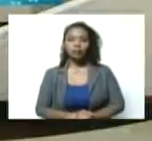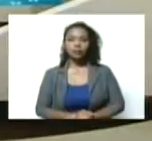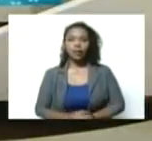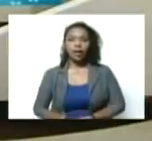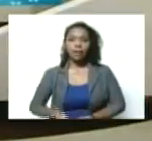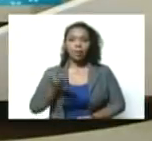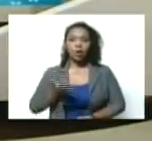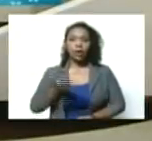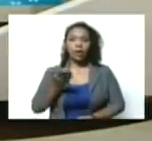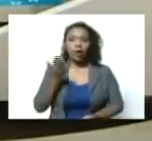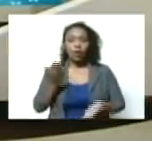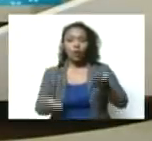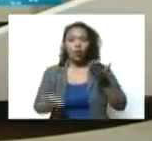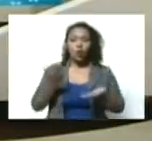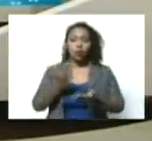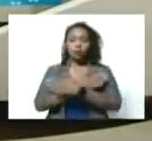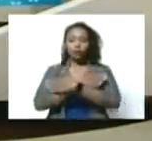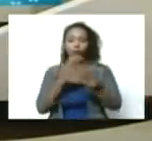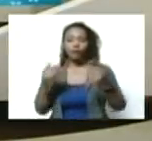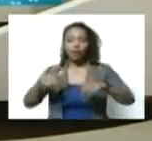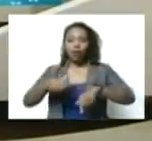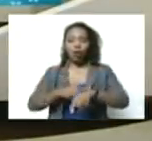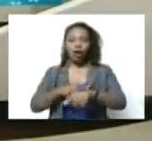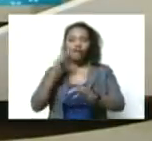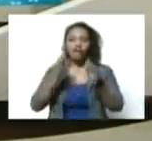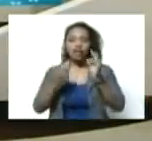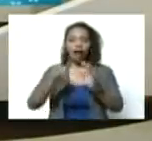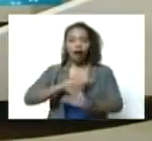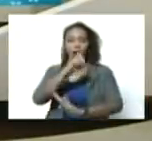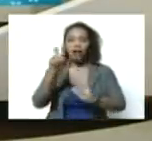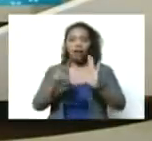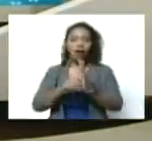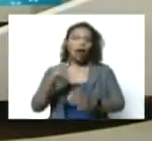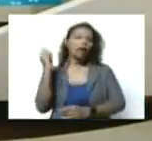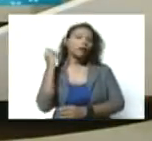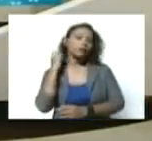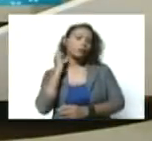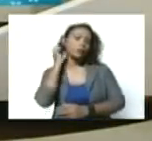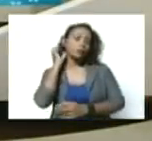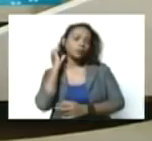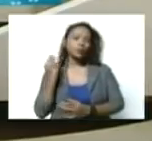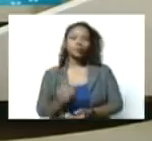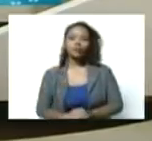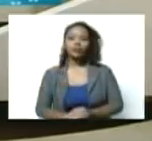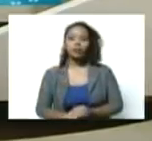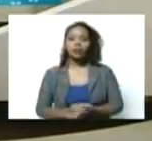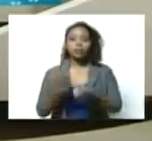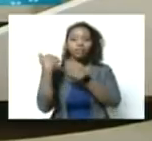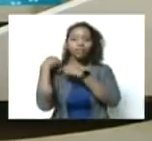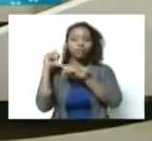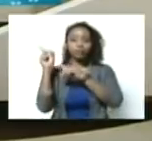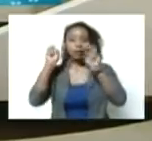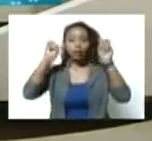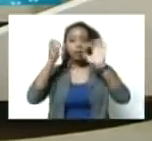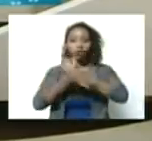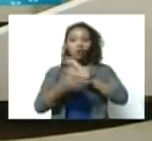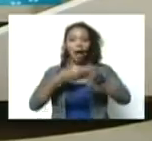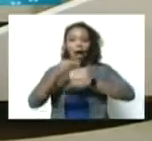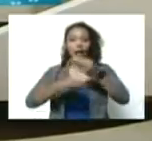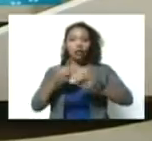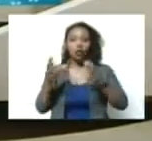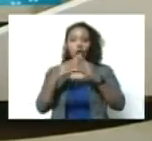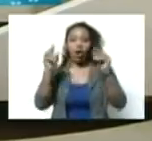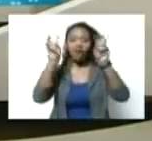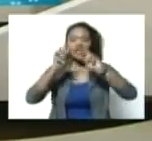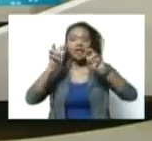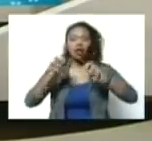Importante balance que ofrecía esta hora el fiscal general de la República, Tarek William Saab, al respecto, en el contexto de lo que han sido todas las investigaciones